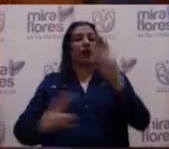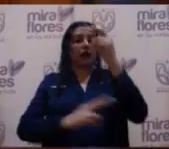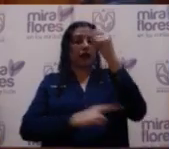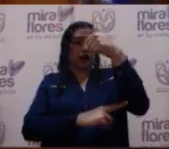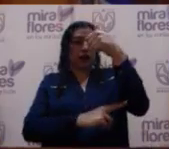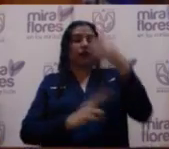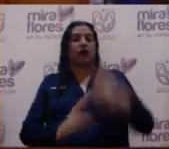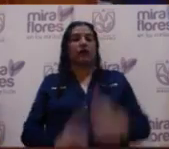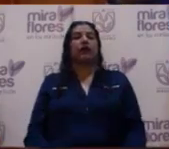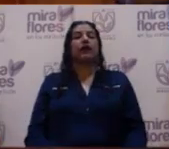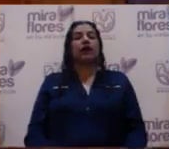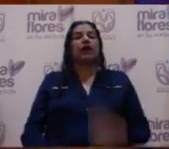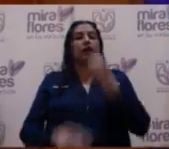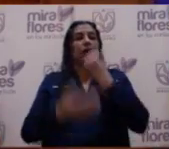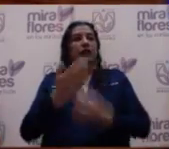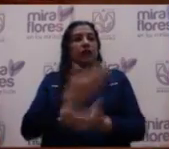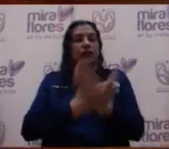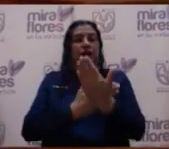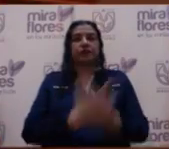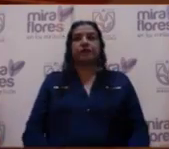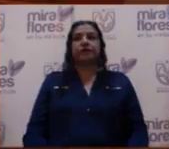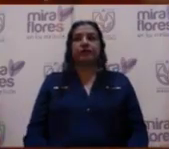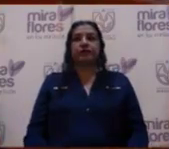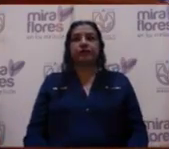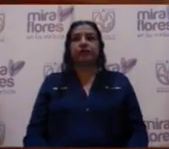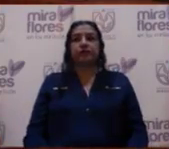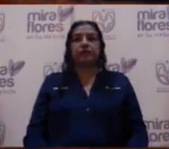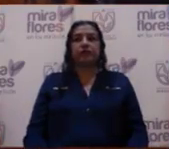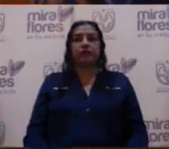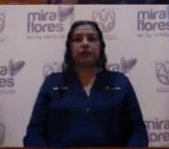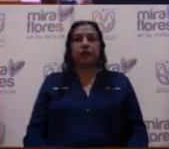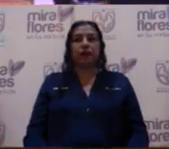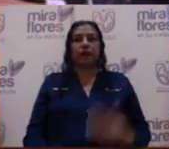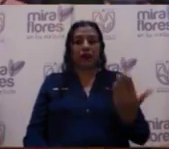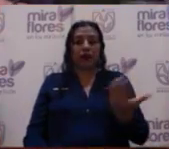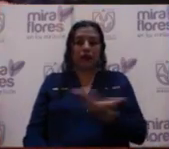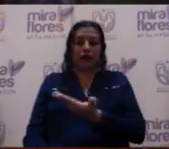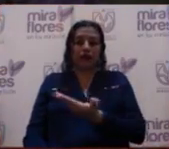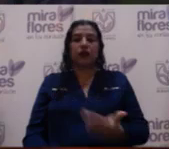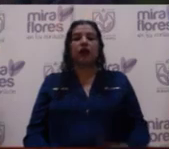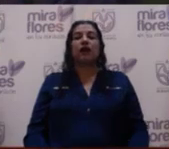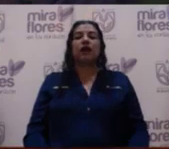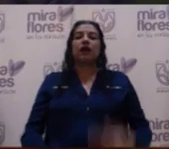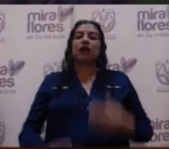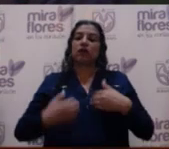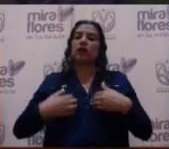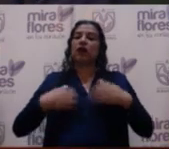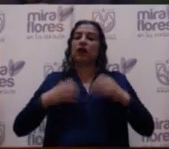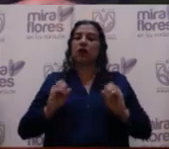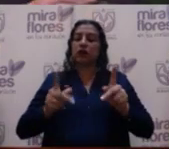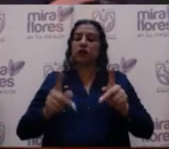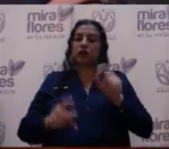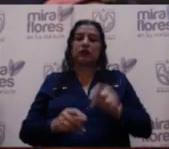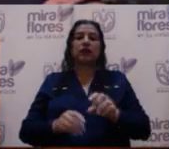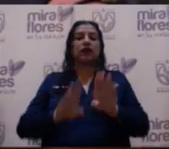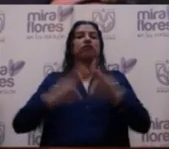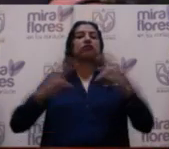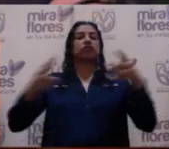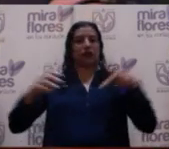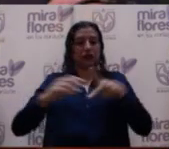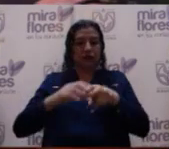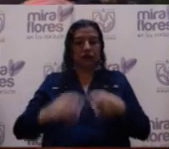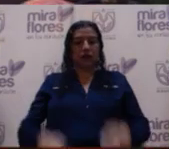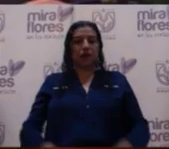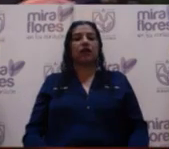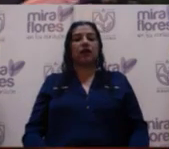palabra. Muy buenos días, señor alcalde y regidores y funcionarios. Tuve la oportunidad de estar en la inauguración, inclusive también